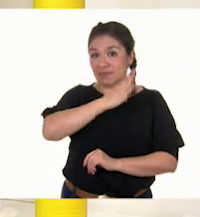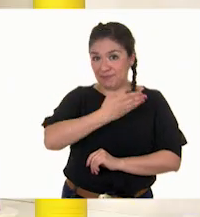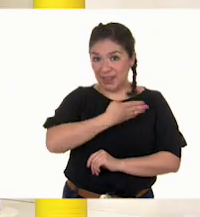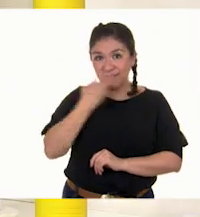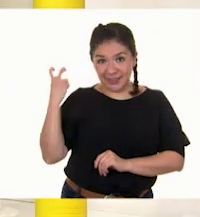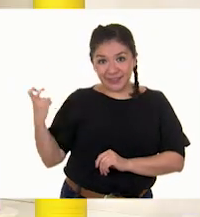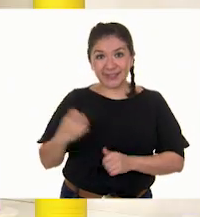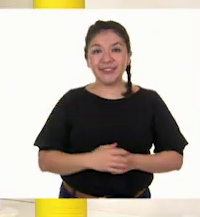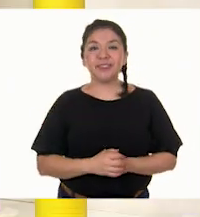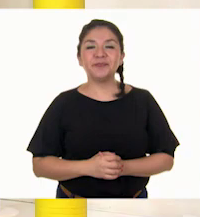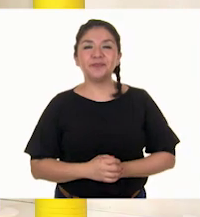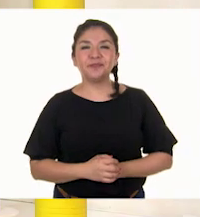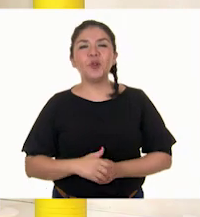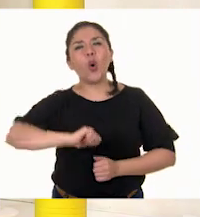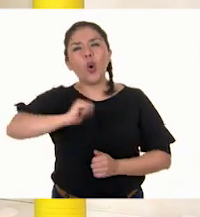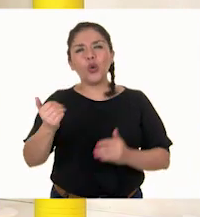Siguiente.